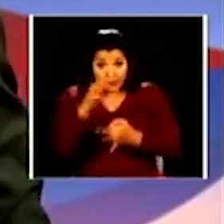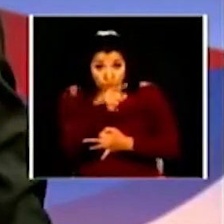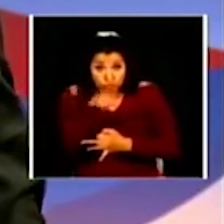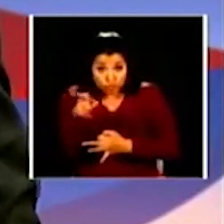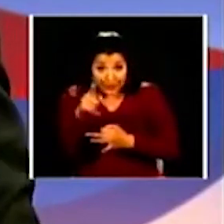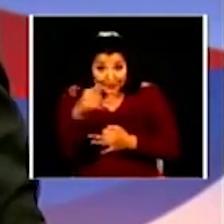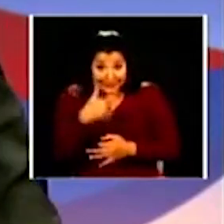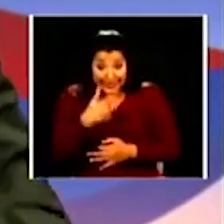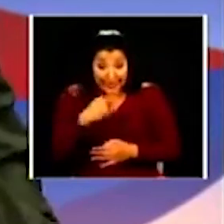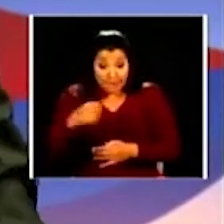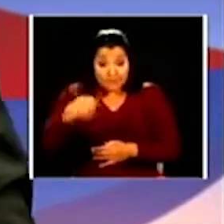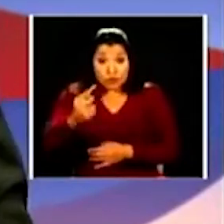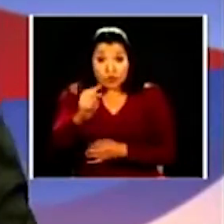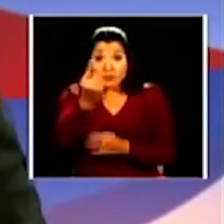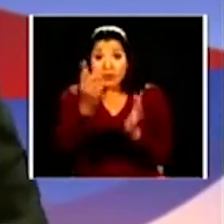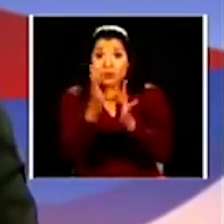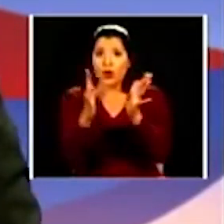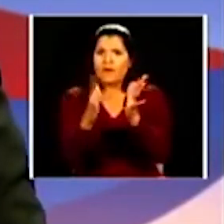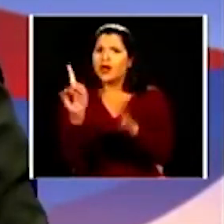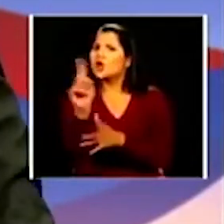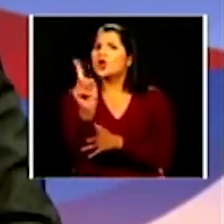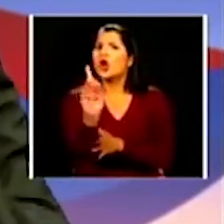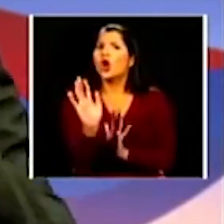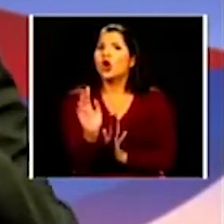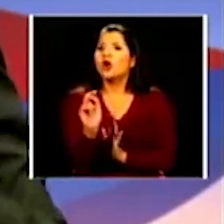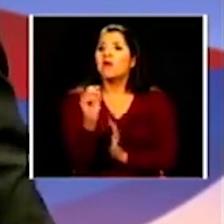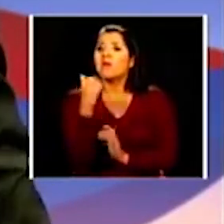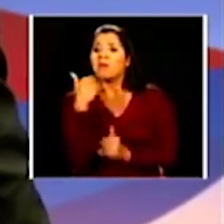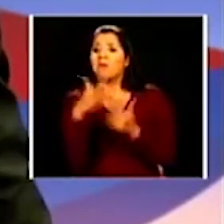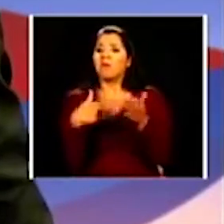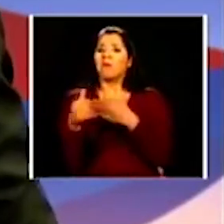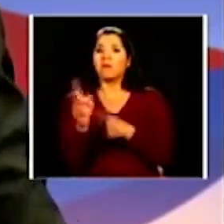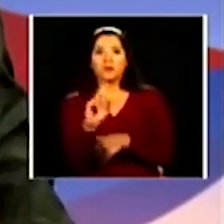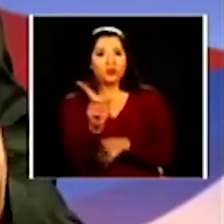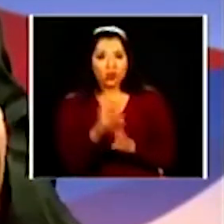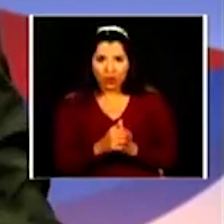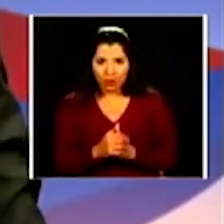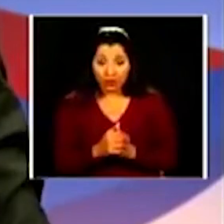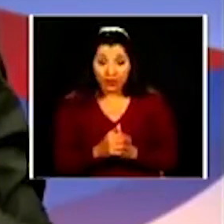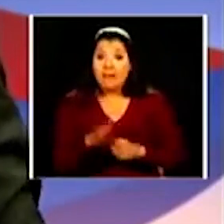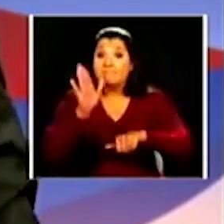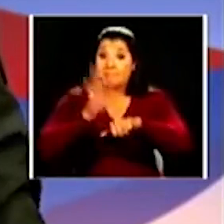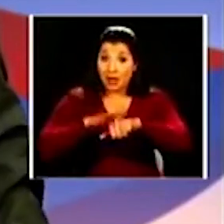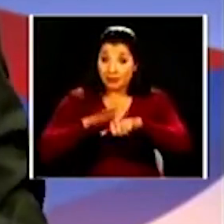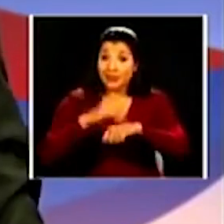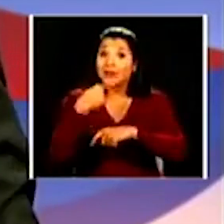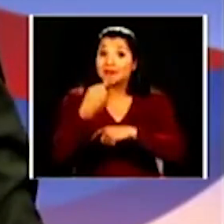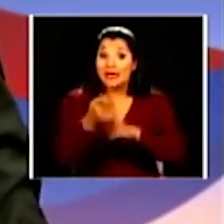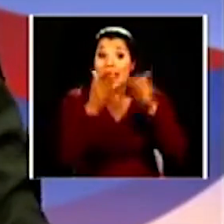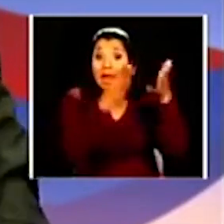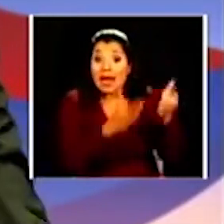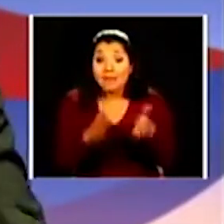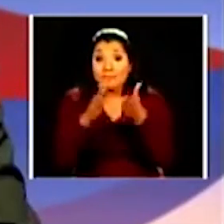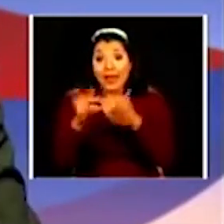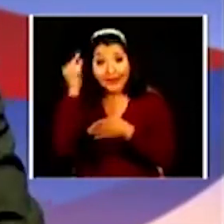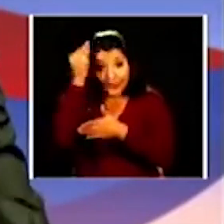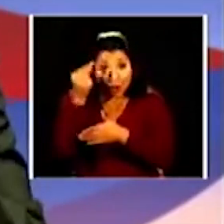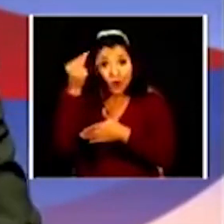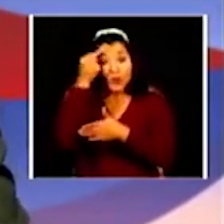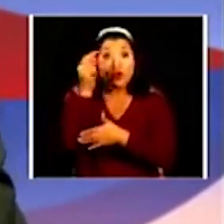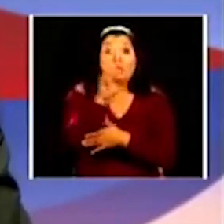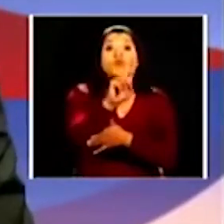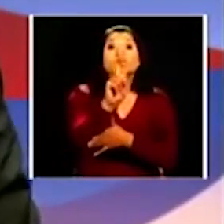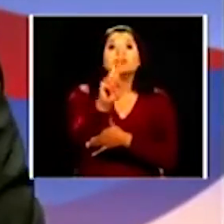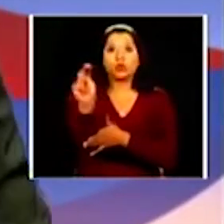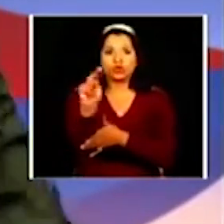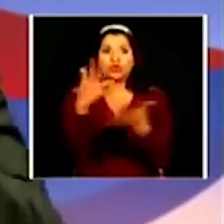próximo 1 de abril no es de poca monta. Y déjeme decirle, el plan de gobierno de Restauración Nacional está ahí desde